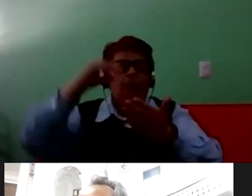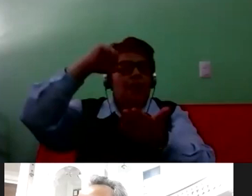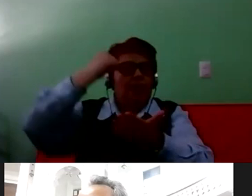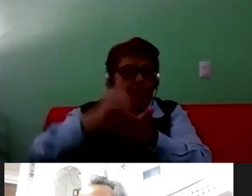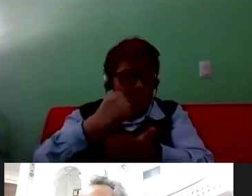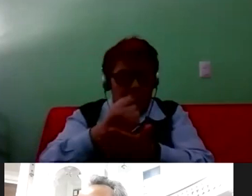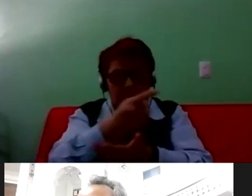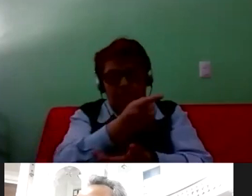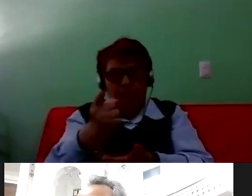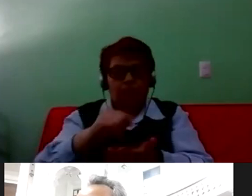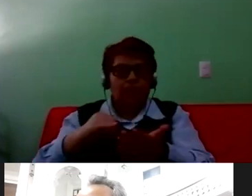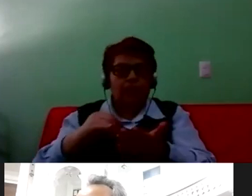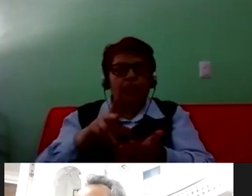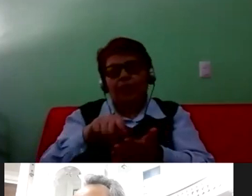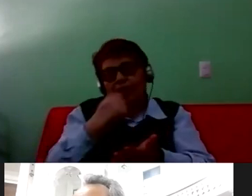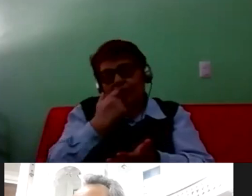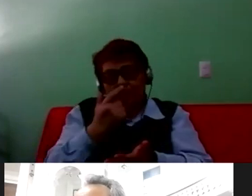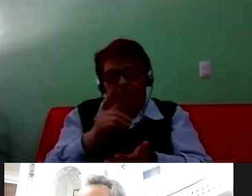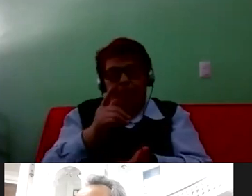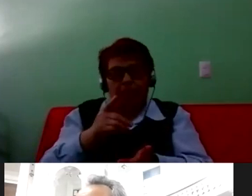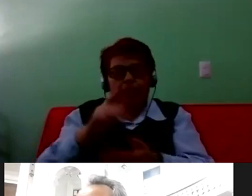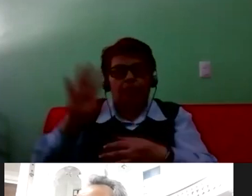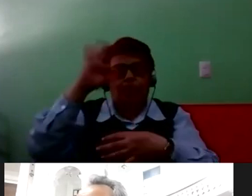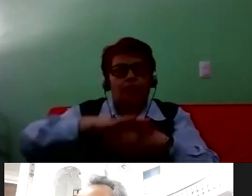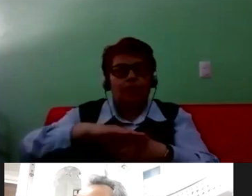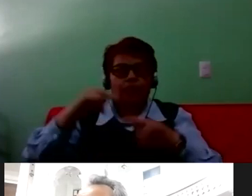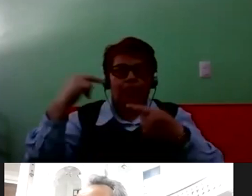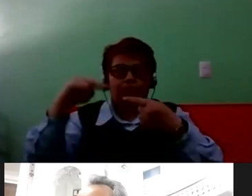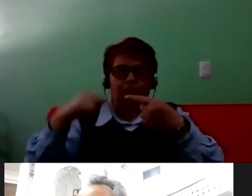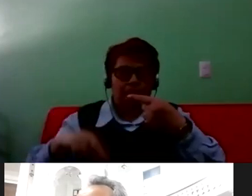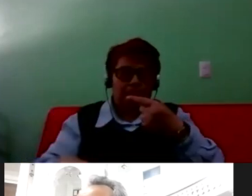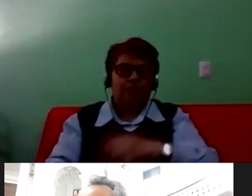si así lo determina el Pleno, mediante votación nominal.